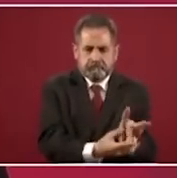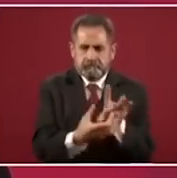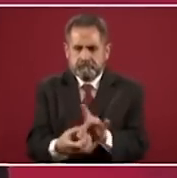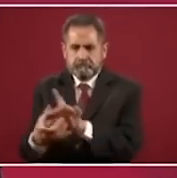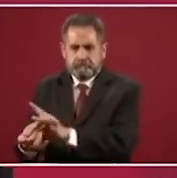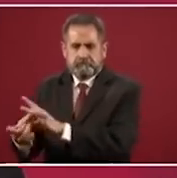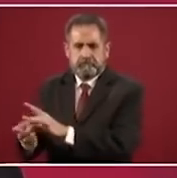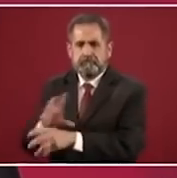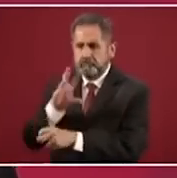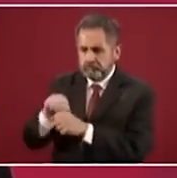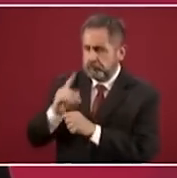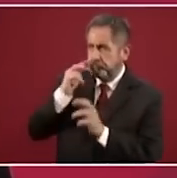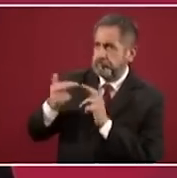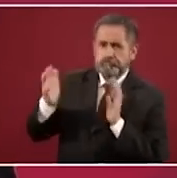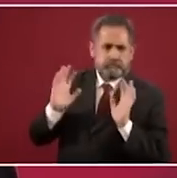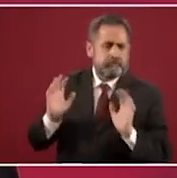Tenemos